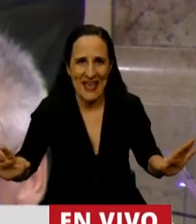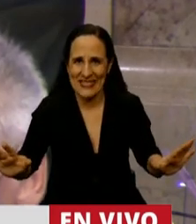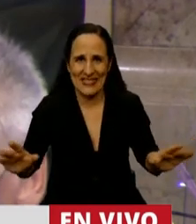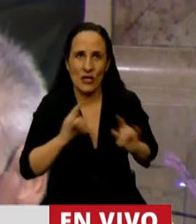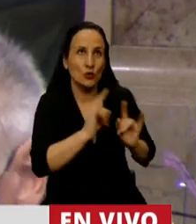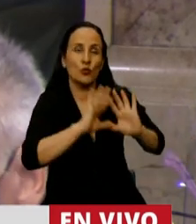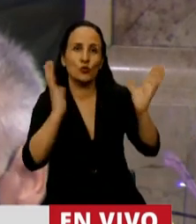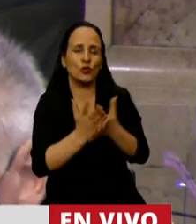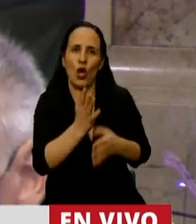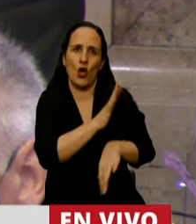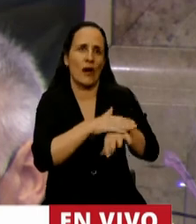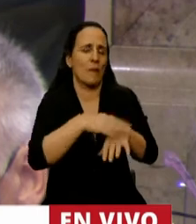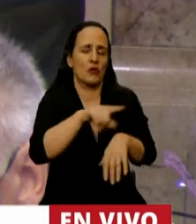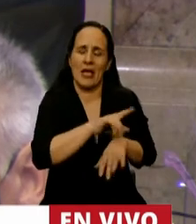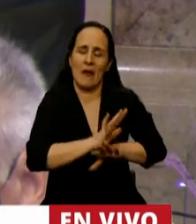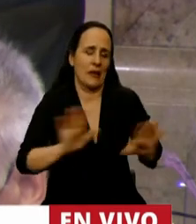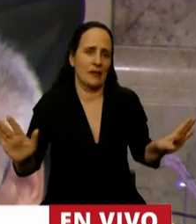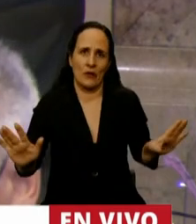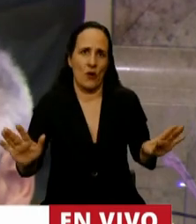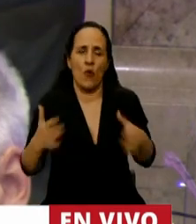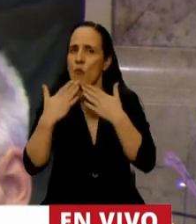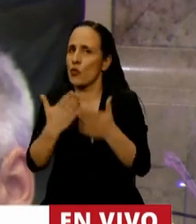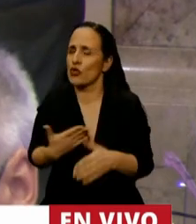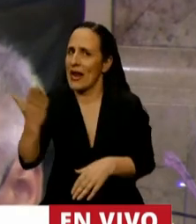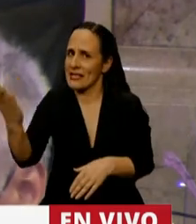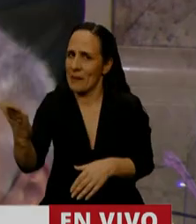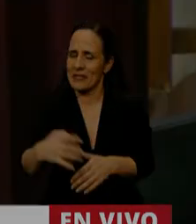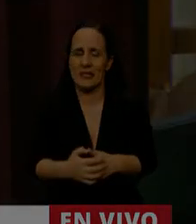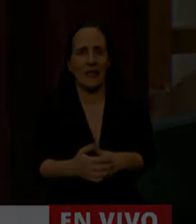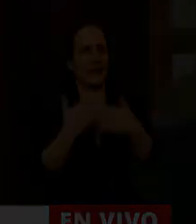sobre sus espaldas. Muchas gracias, señor presidente. Gracias, diputado.